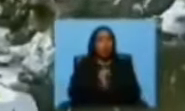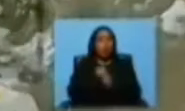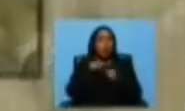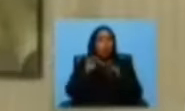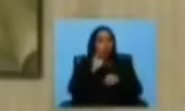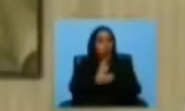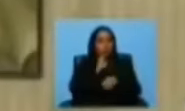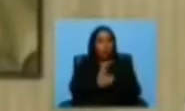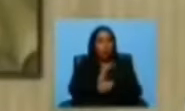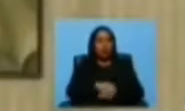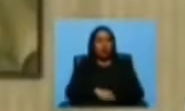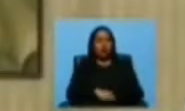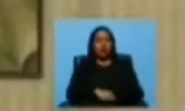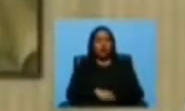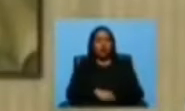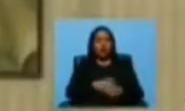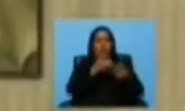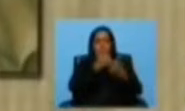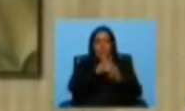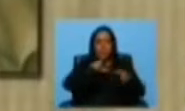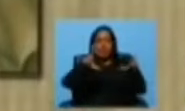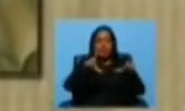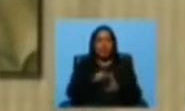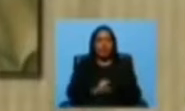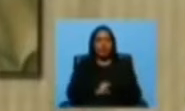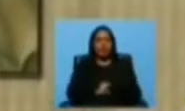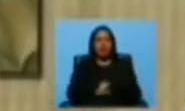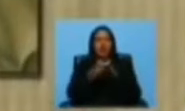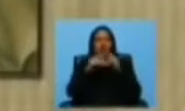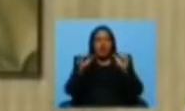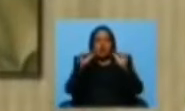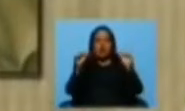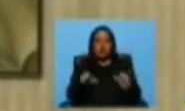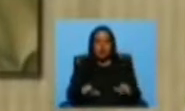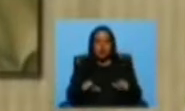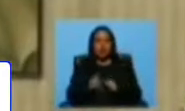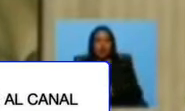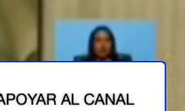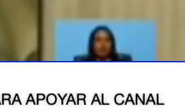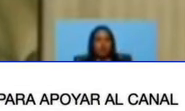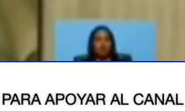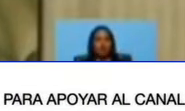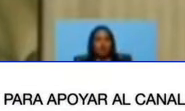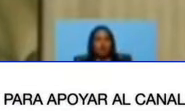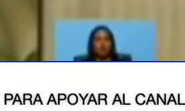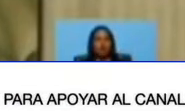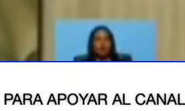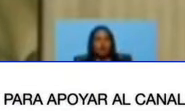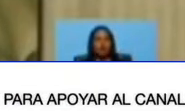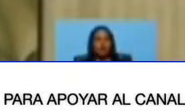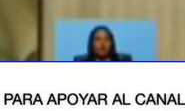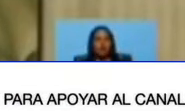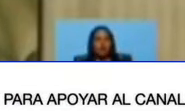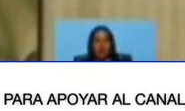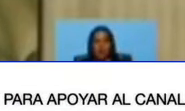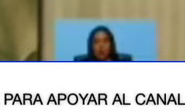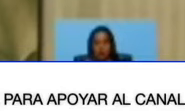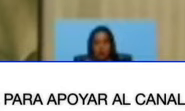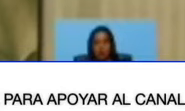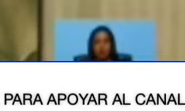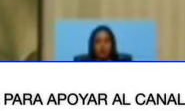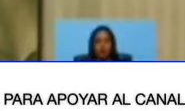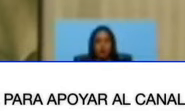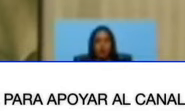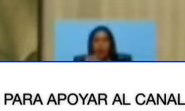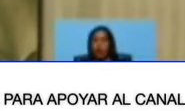garantizar la liberación de todos los sistemas de Mando del país fue